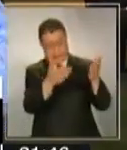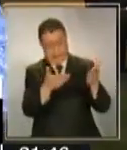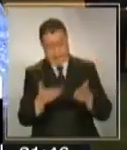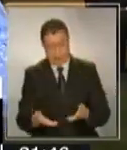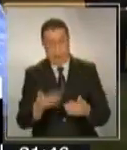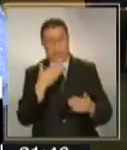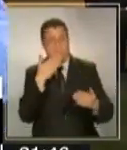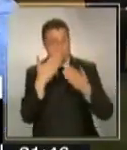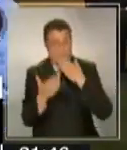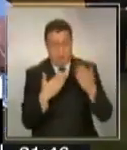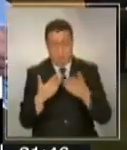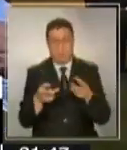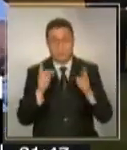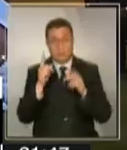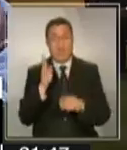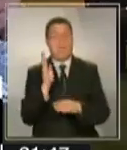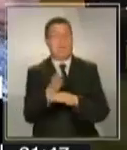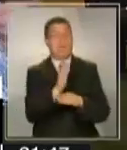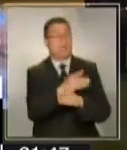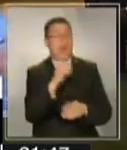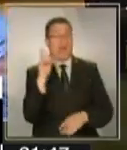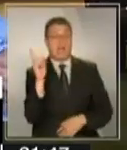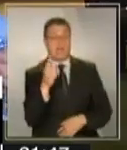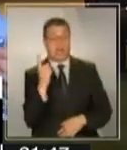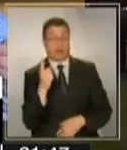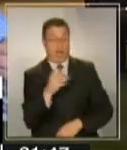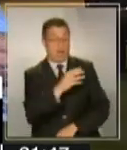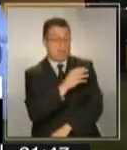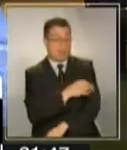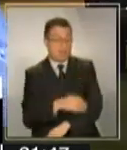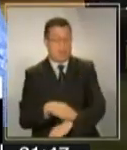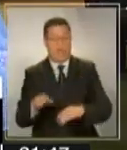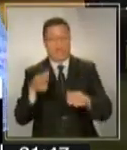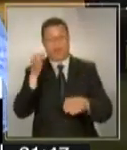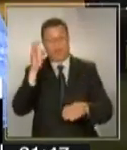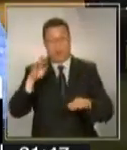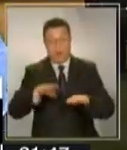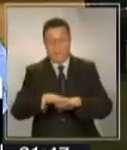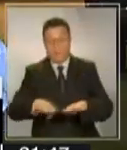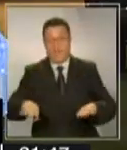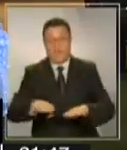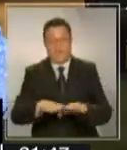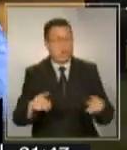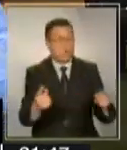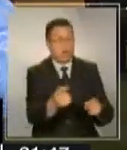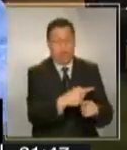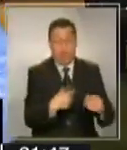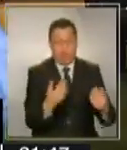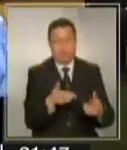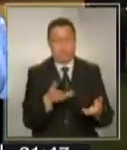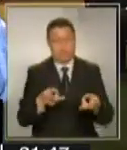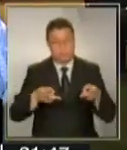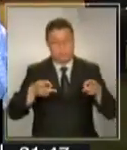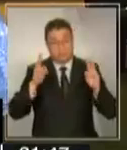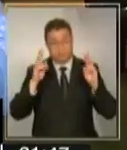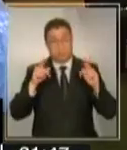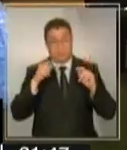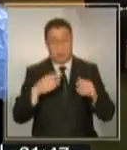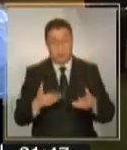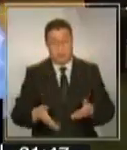su liderazgo en giras nacionales, en reuniones de las bancadas de parlamentarios, justamente porque queremos impulsar ese